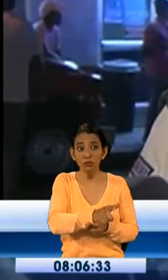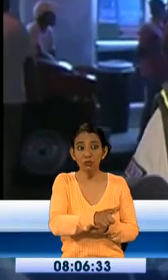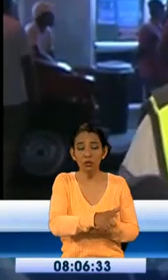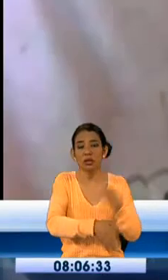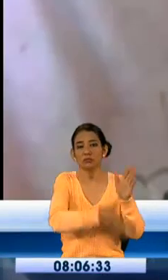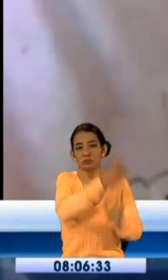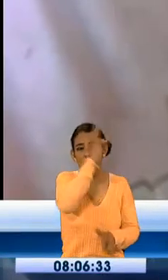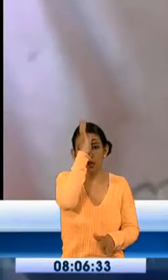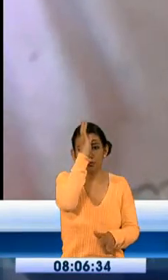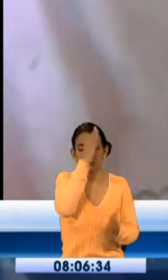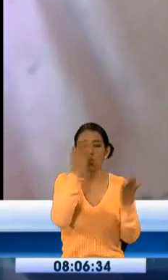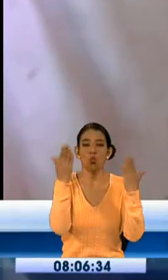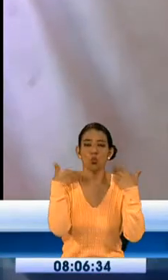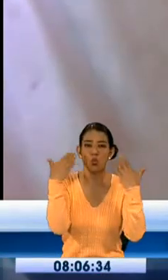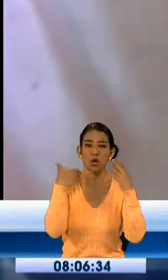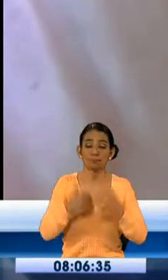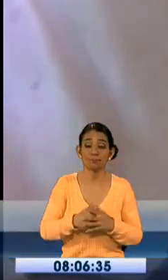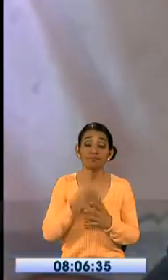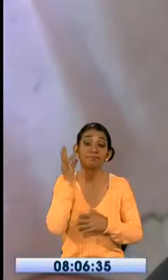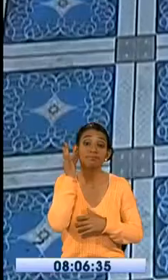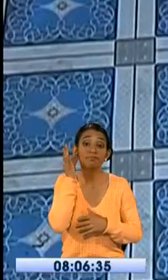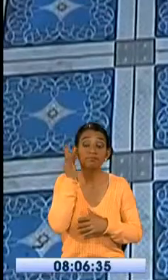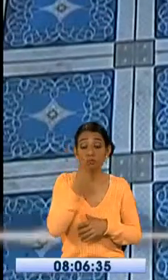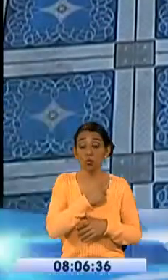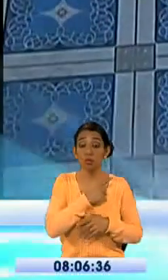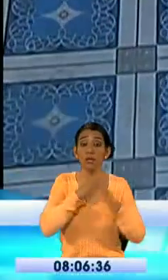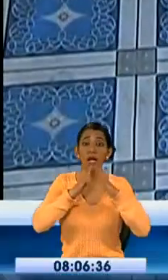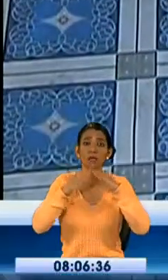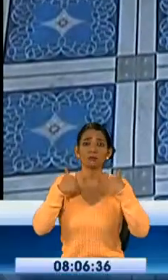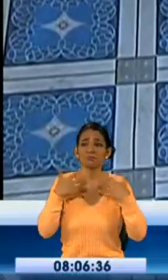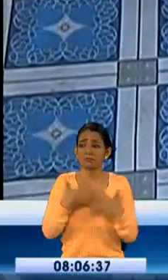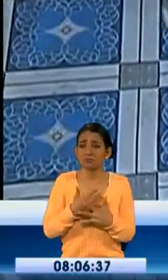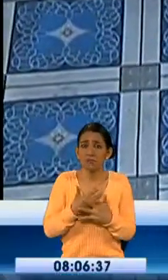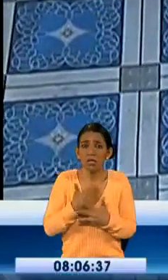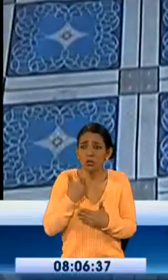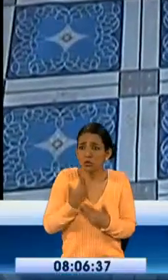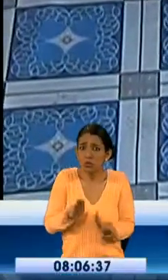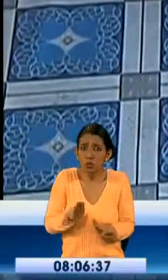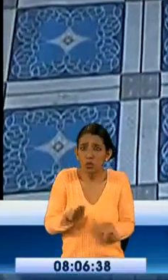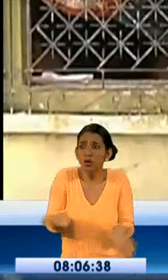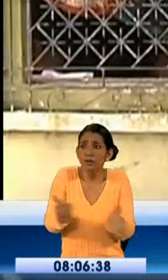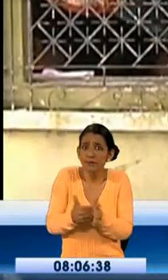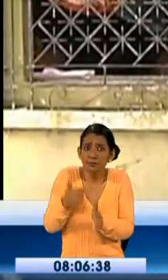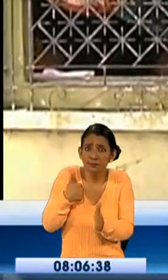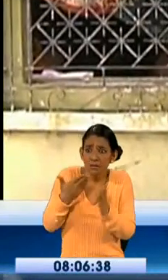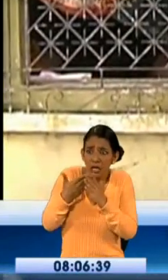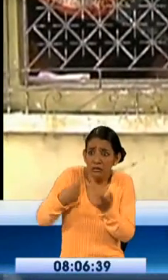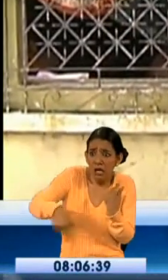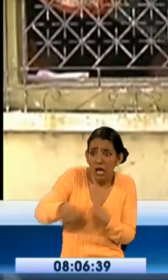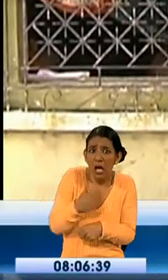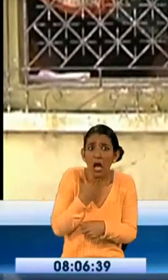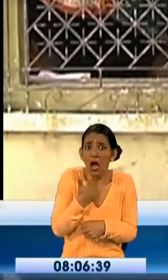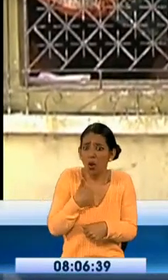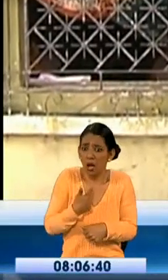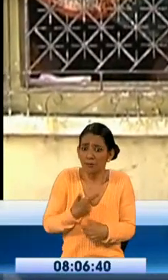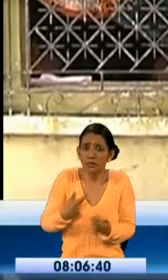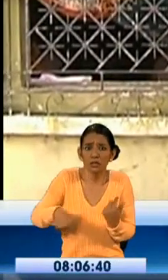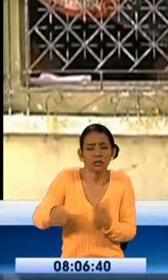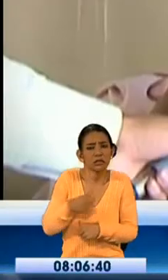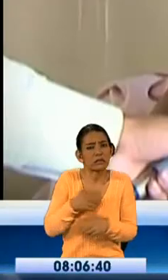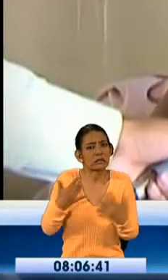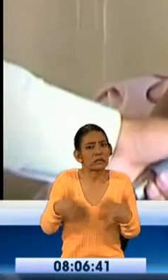Guayaquil. Ahora ella, como dueña de casa, tiene temor de que se pretenda tomar represalias en su